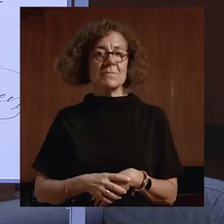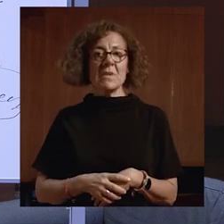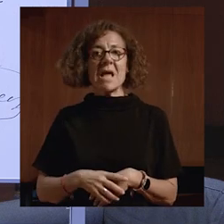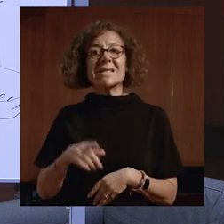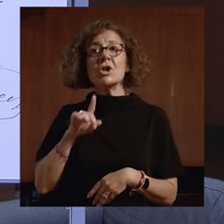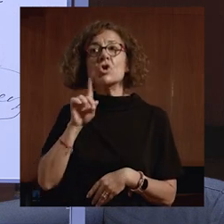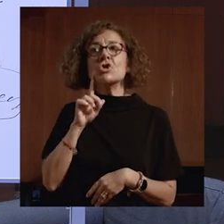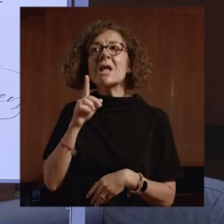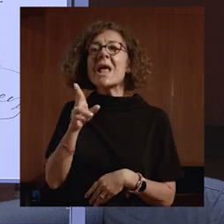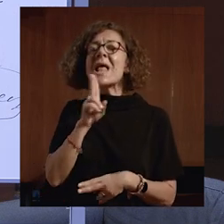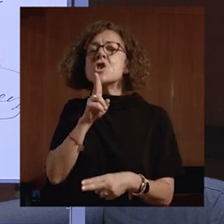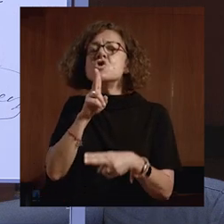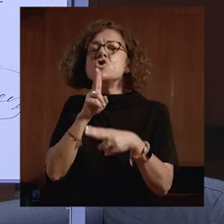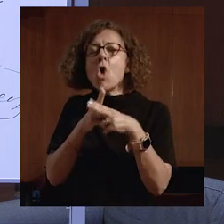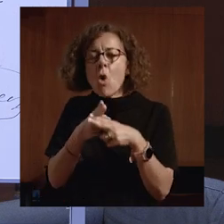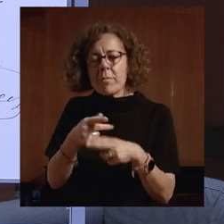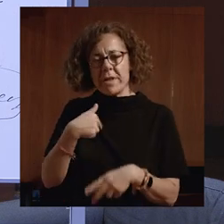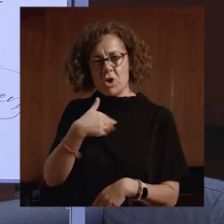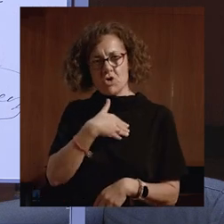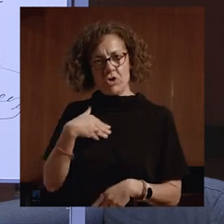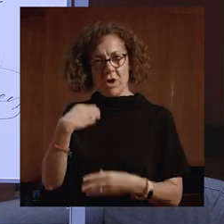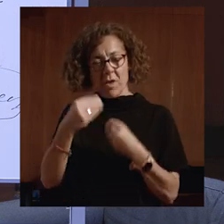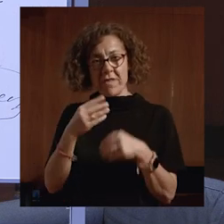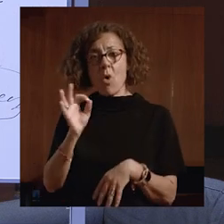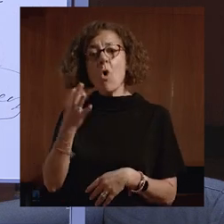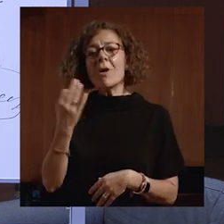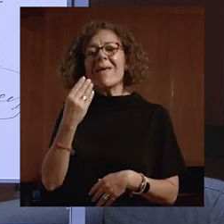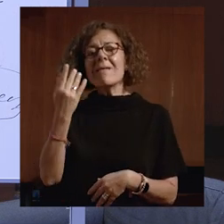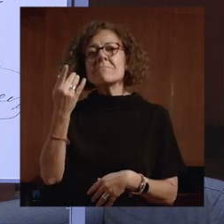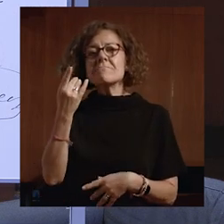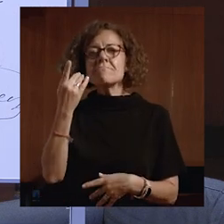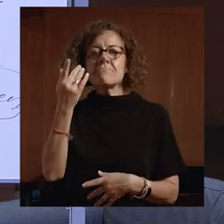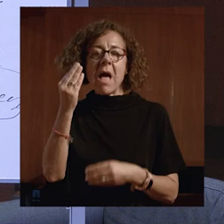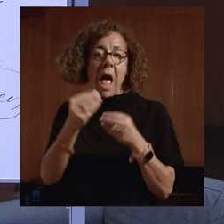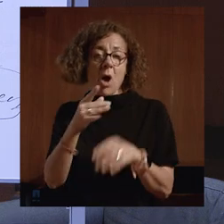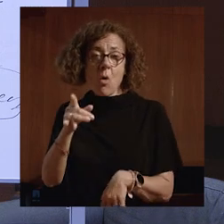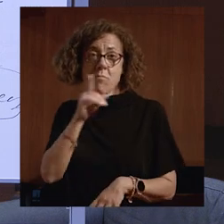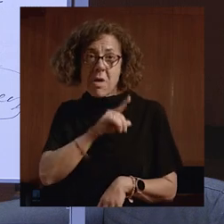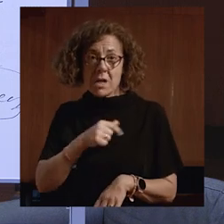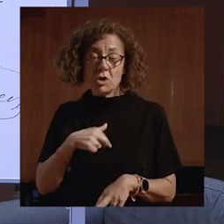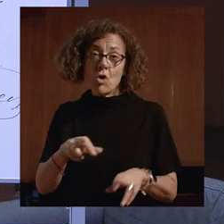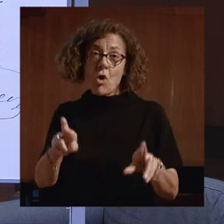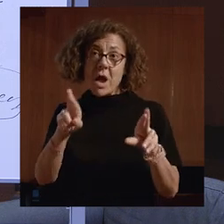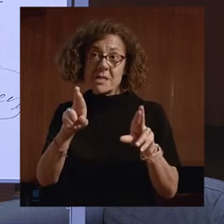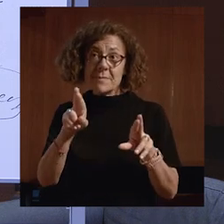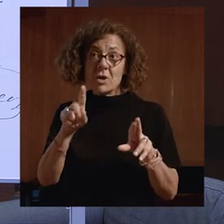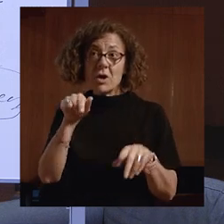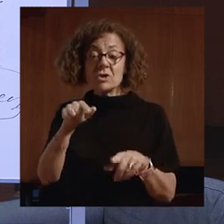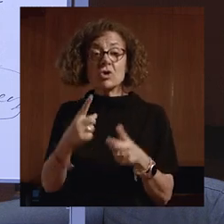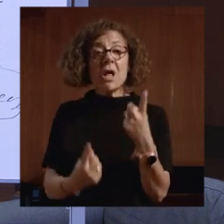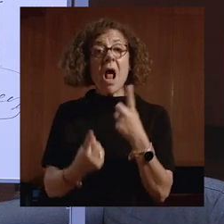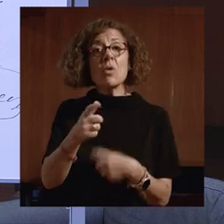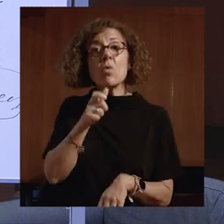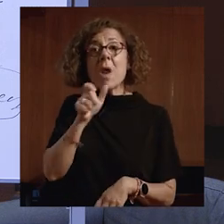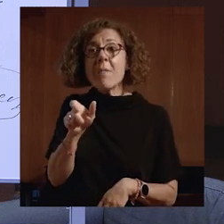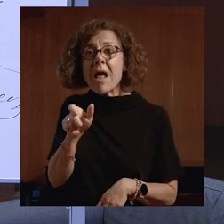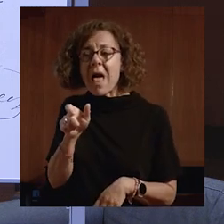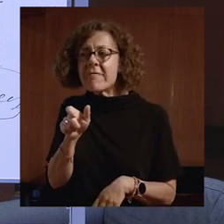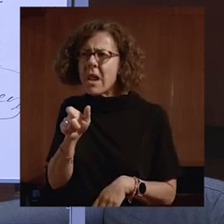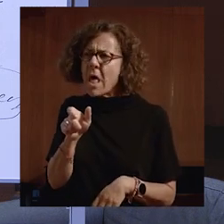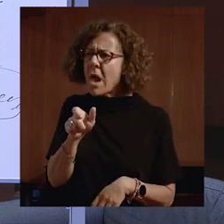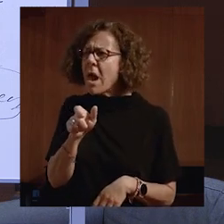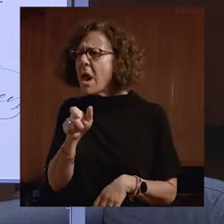llama lo que tengo que hacer o lo que estoy haciendo mal. Yo espero que a lo mejor esto, alguna palabra, alguien se enganche a eso y